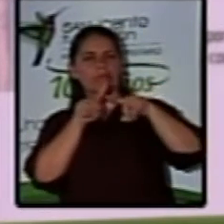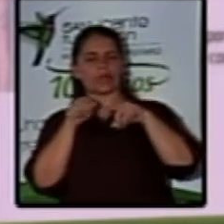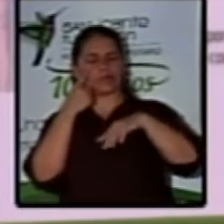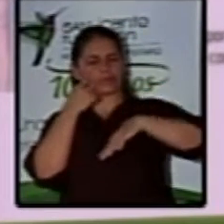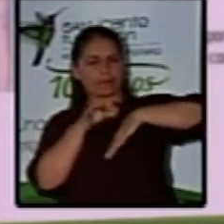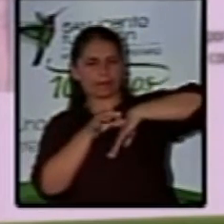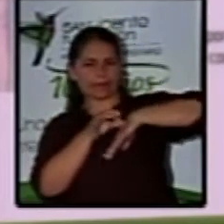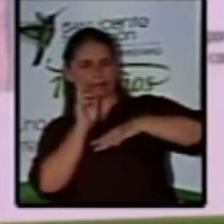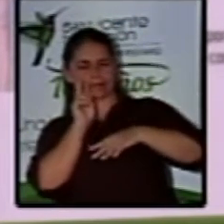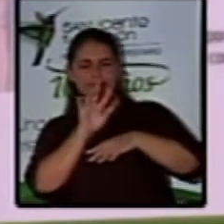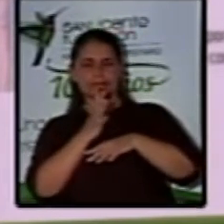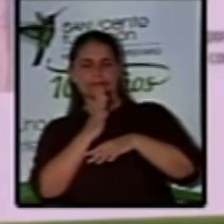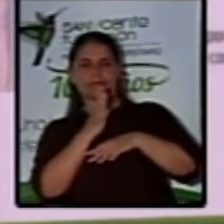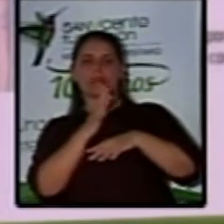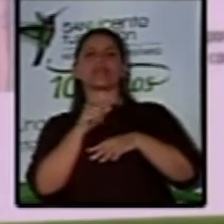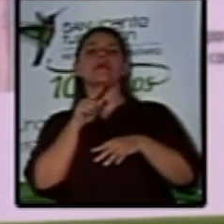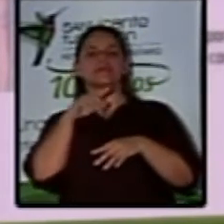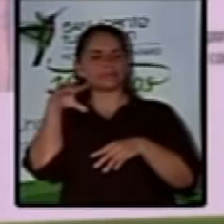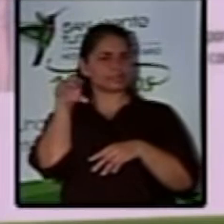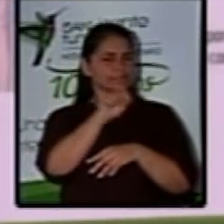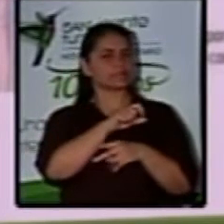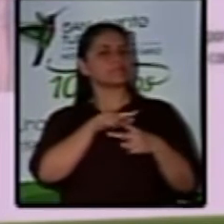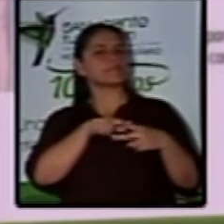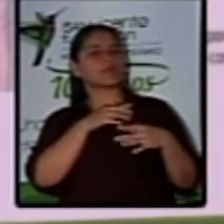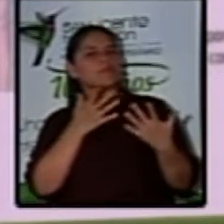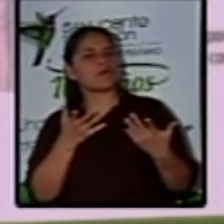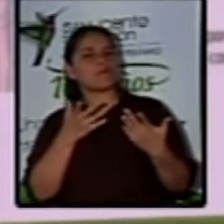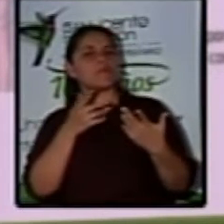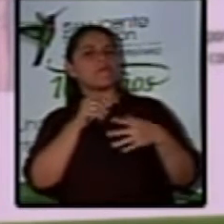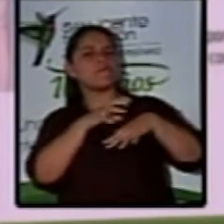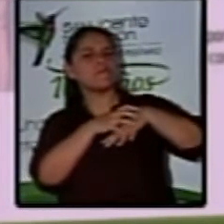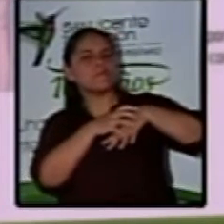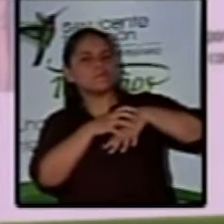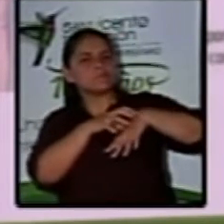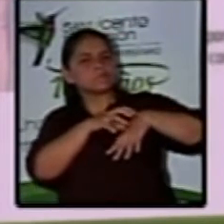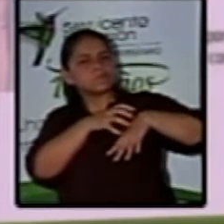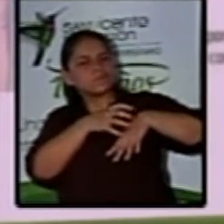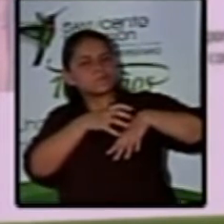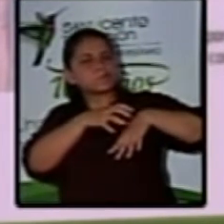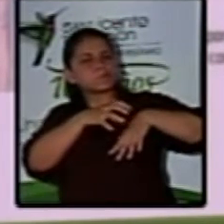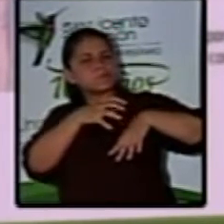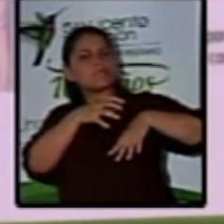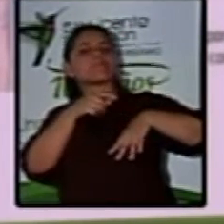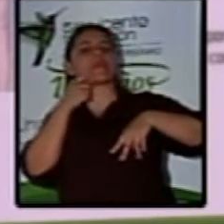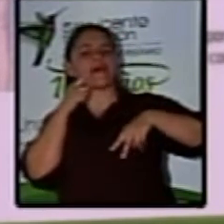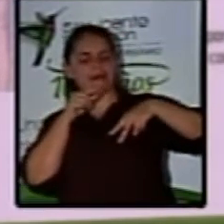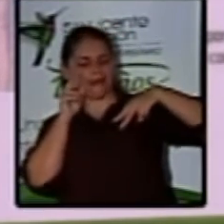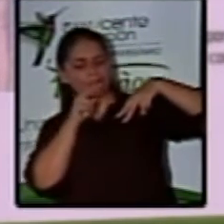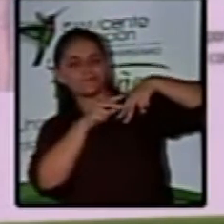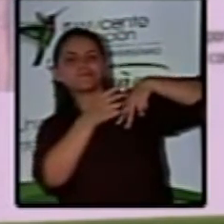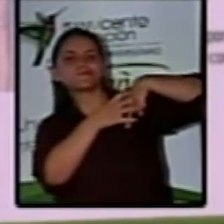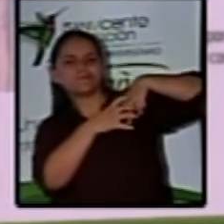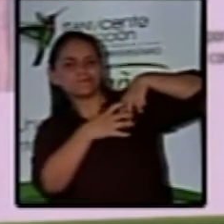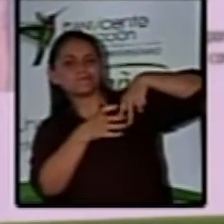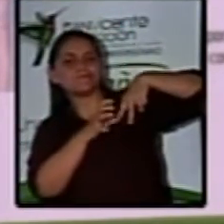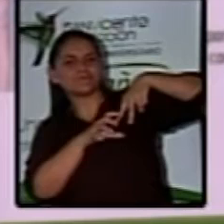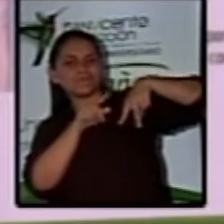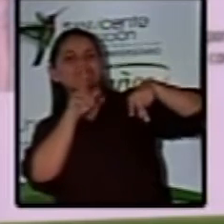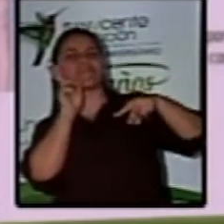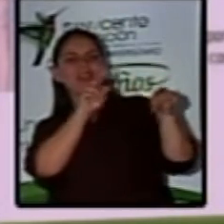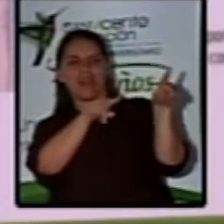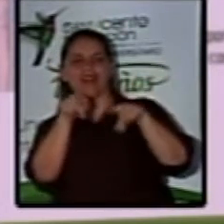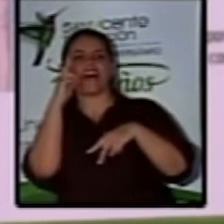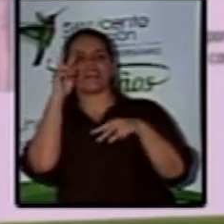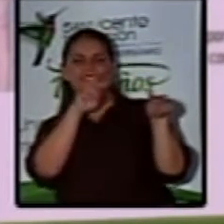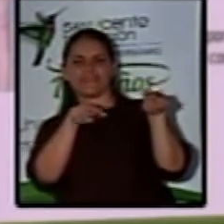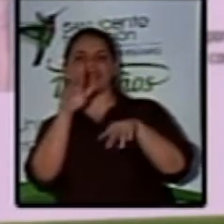a través de la piel, las que finalmente se terminan dilatando y apareciendo como varices, como todas las hemos visto